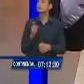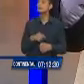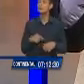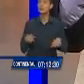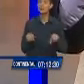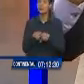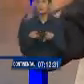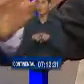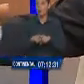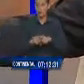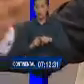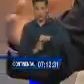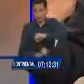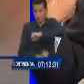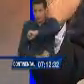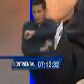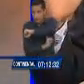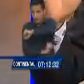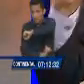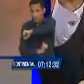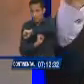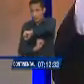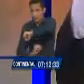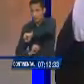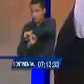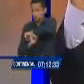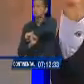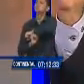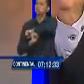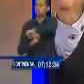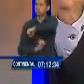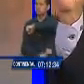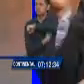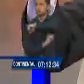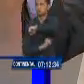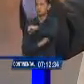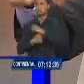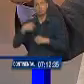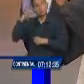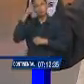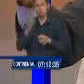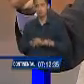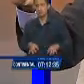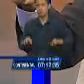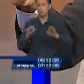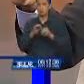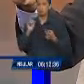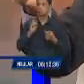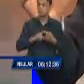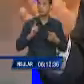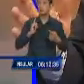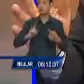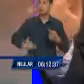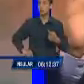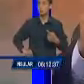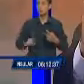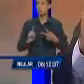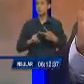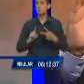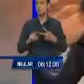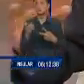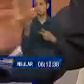sostenga esas pensiones, que es el fondo. Dos fondos para mí son los más importantes, el de salud y el de pensiones.